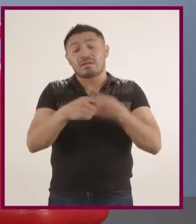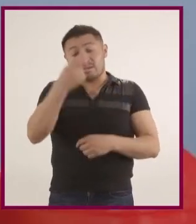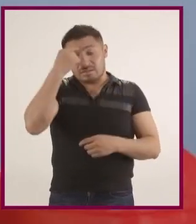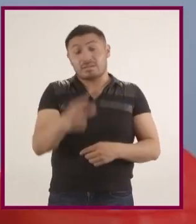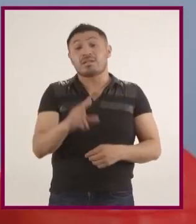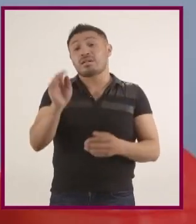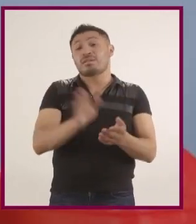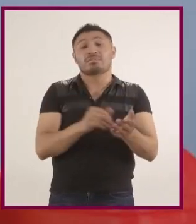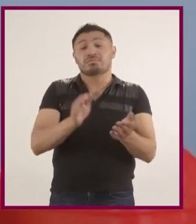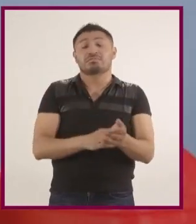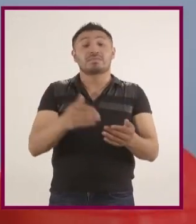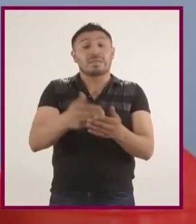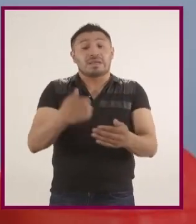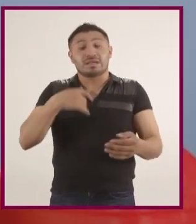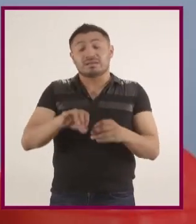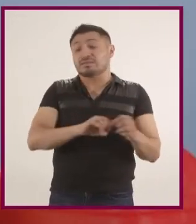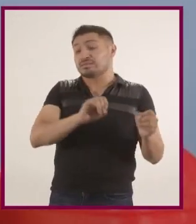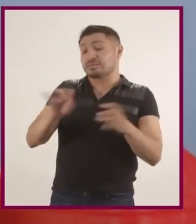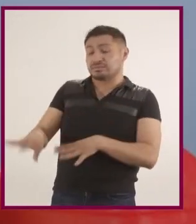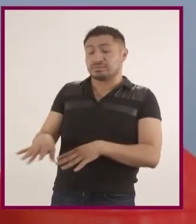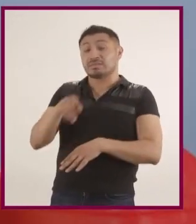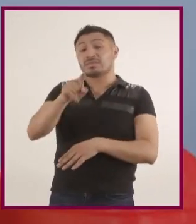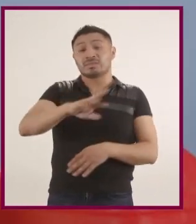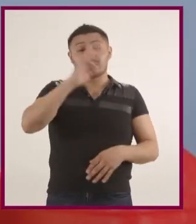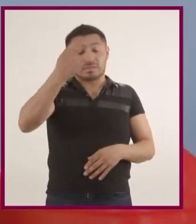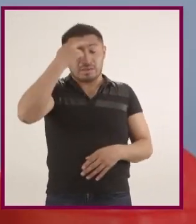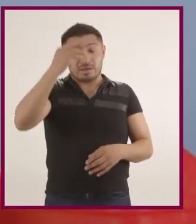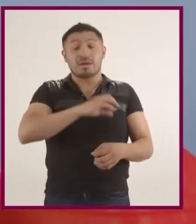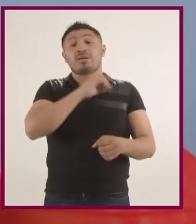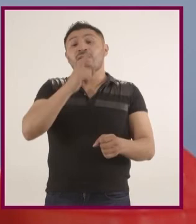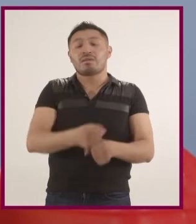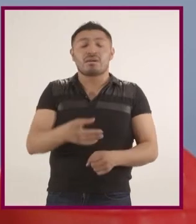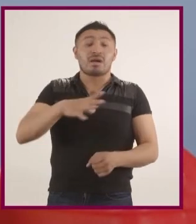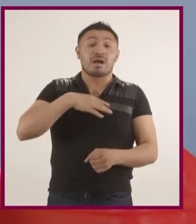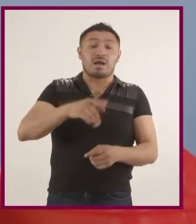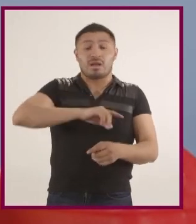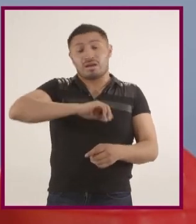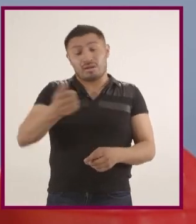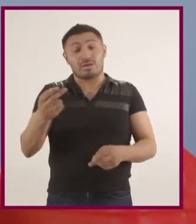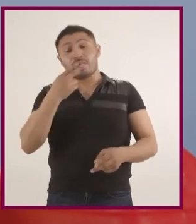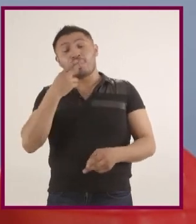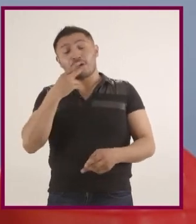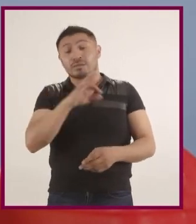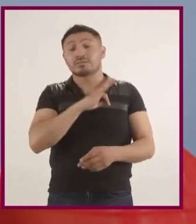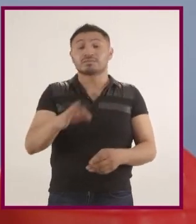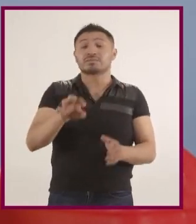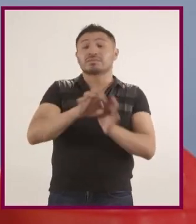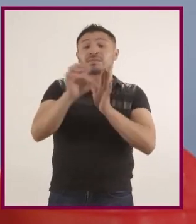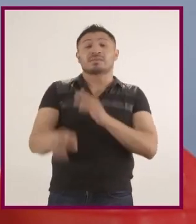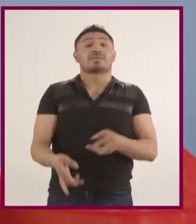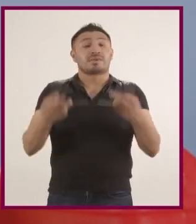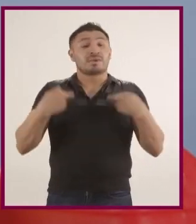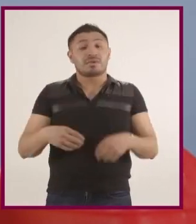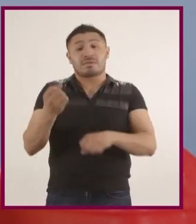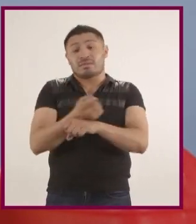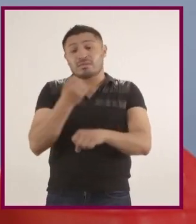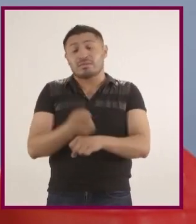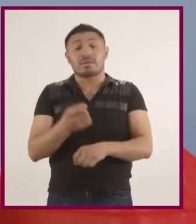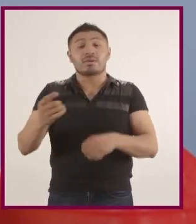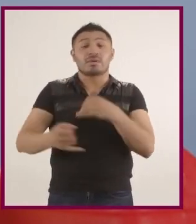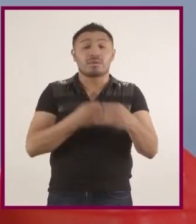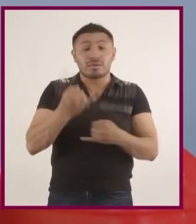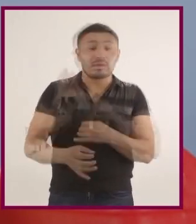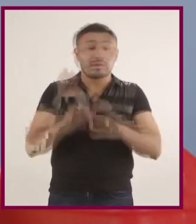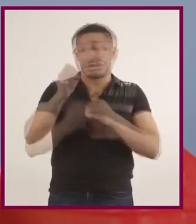de papel antes de desechar algo considerar las posibilidades de que tenga otro uso posible por ejemplo en ropa zapatos y juguetes